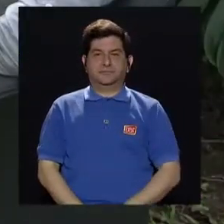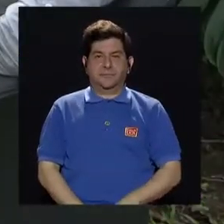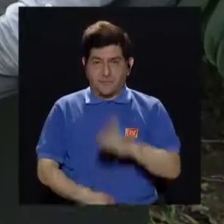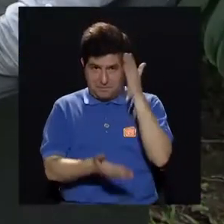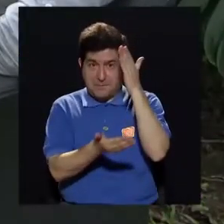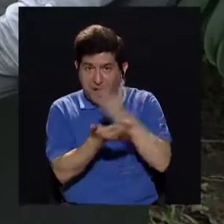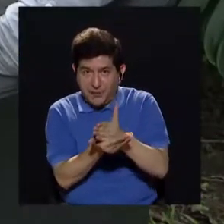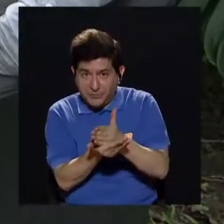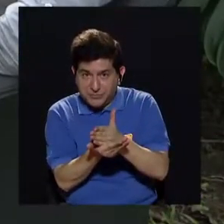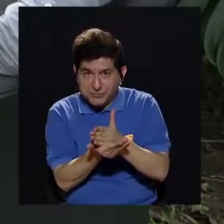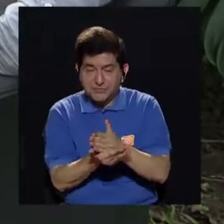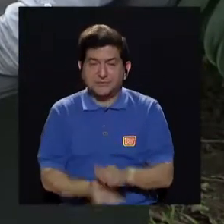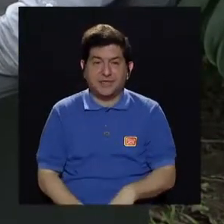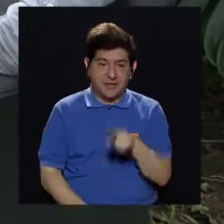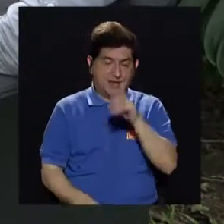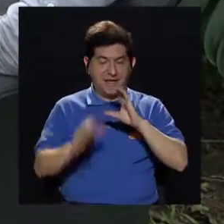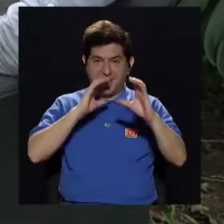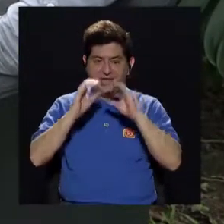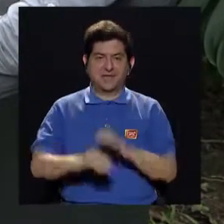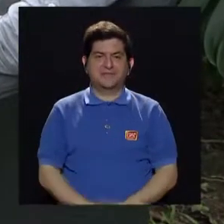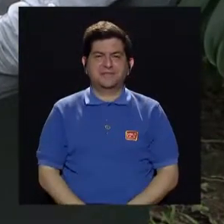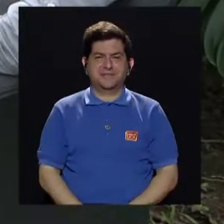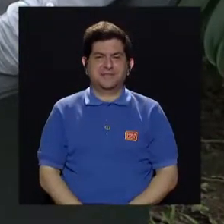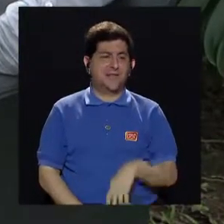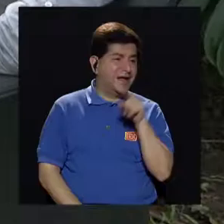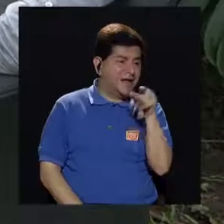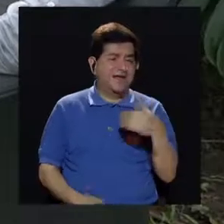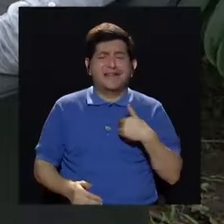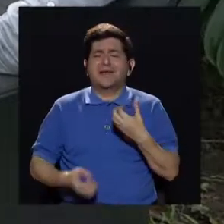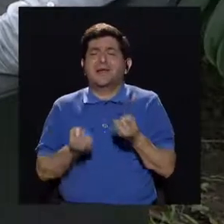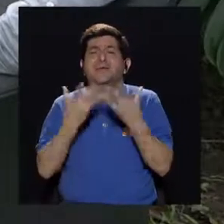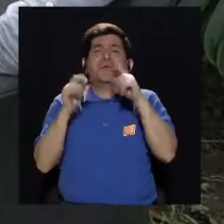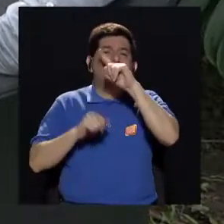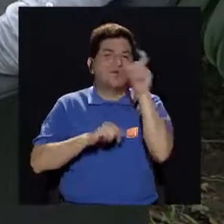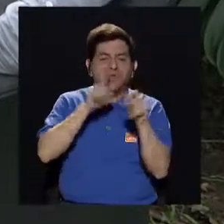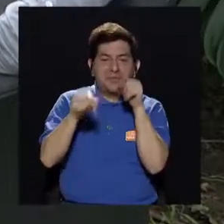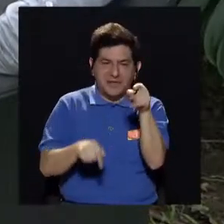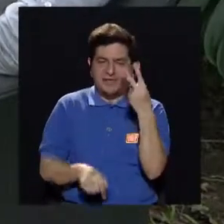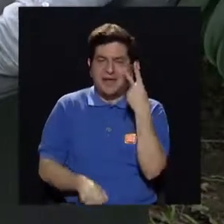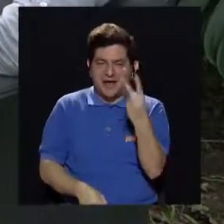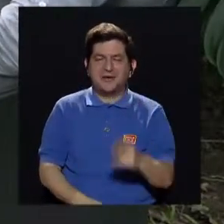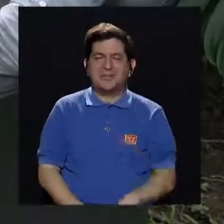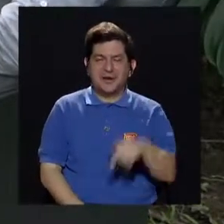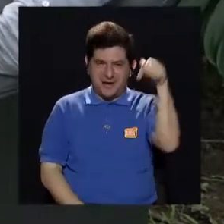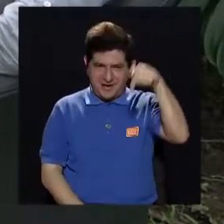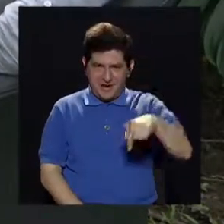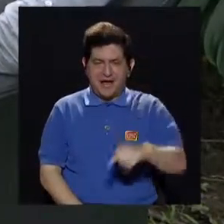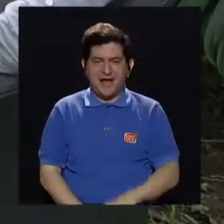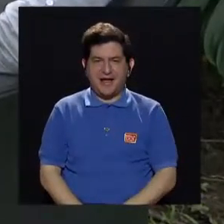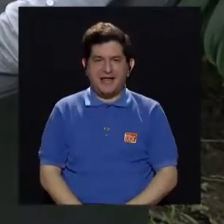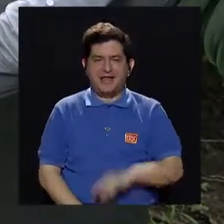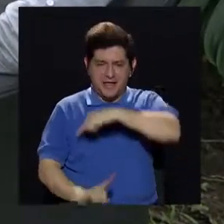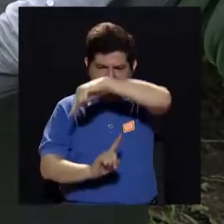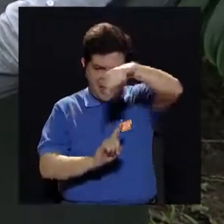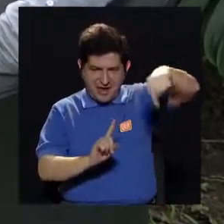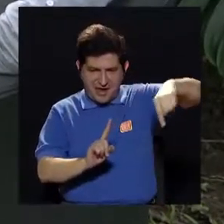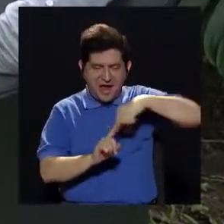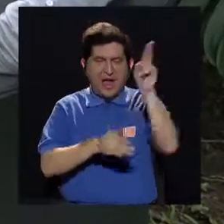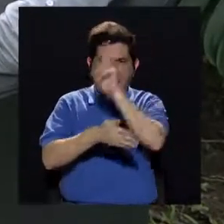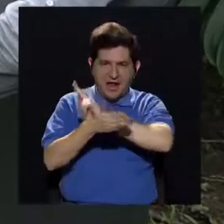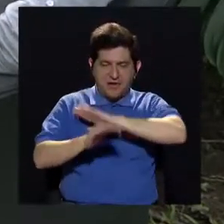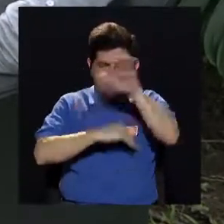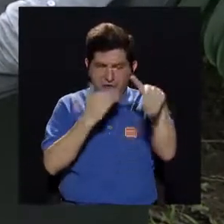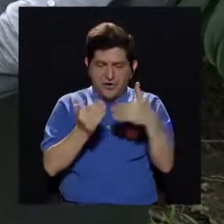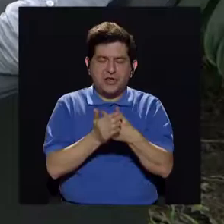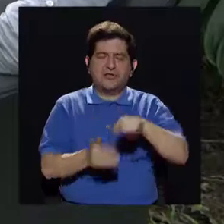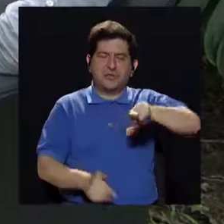hacer esta pausa, ¿verdad? En esta conversación, Saúl tiene ahí muchas preguntas pendientes, porque a Saúl lo hemos visto, Jorge, aquí en la Milla Universitaria, a Gabriel,